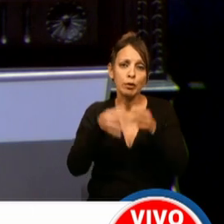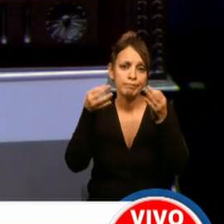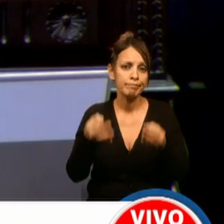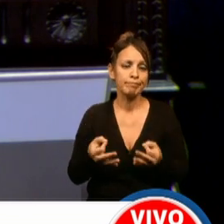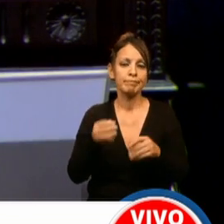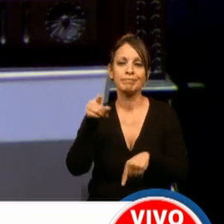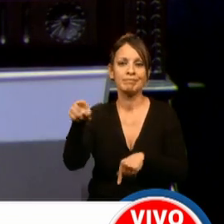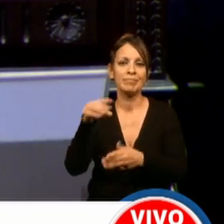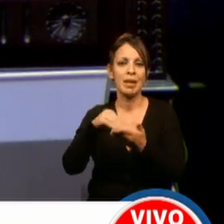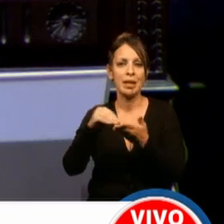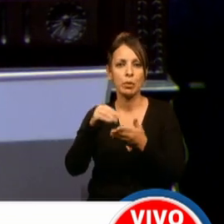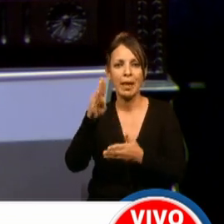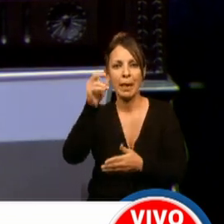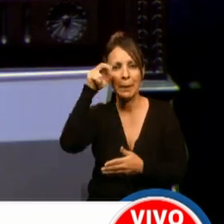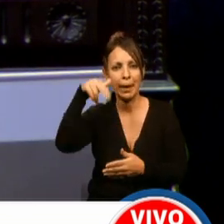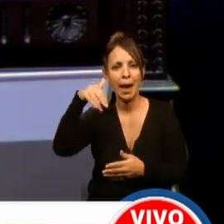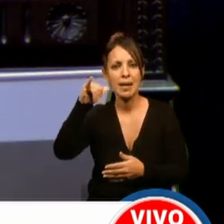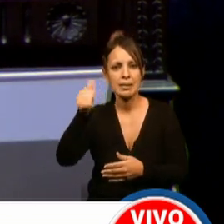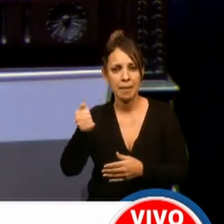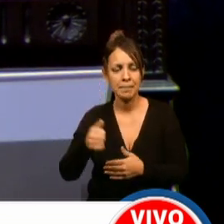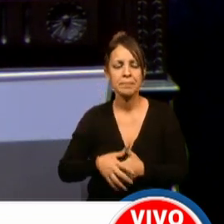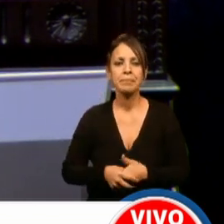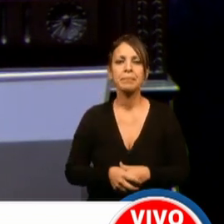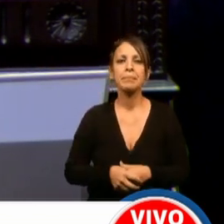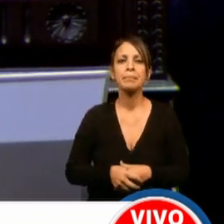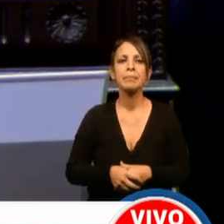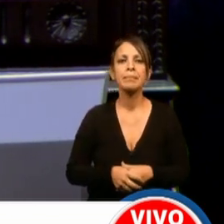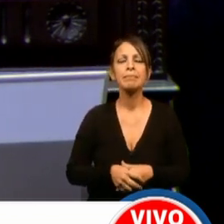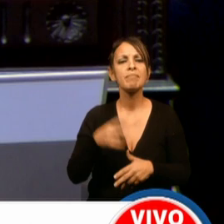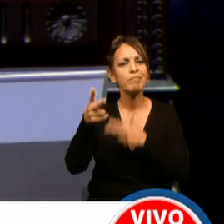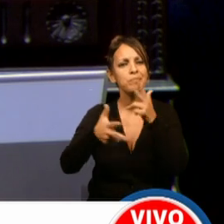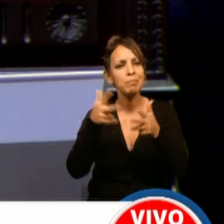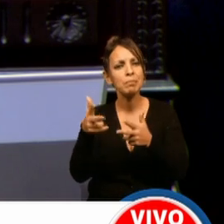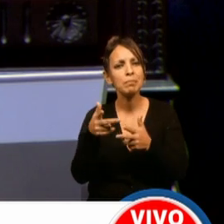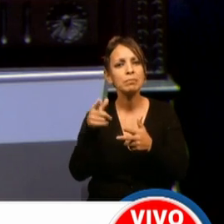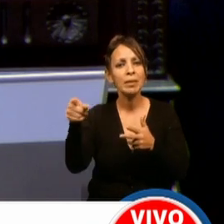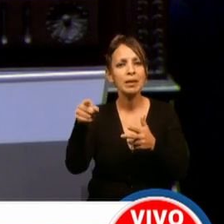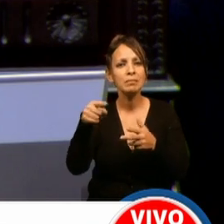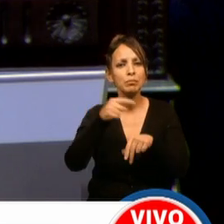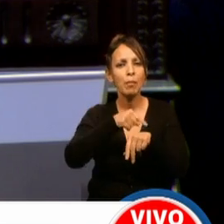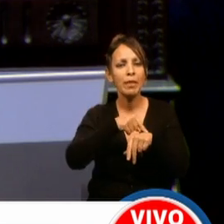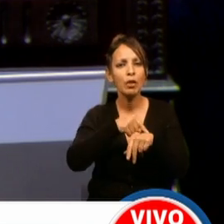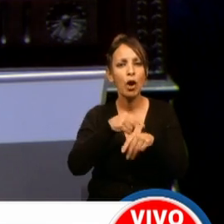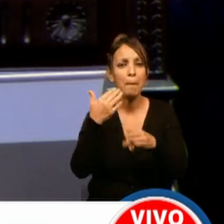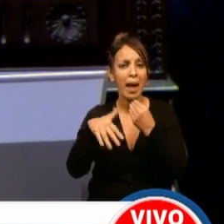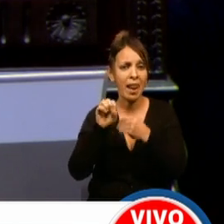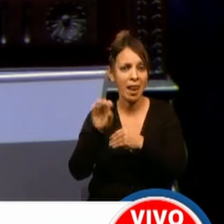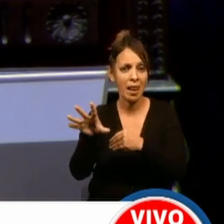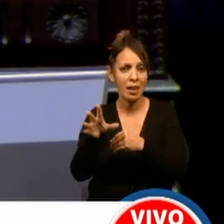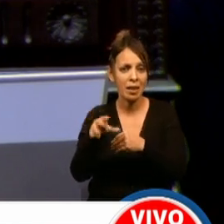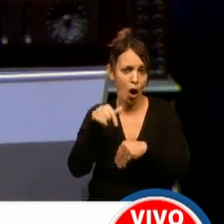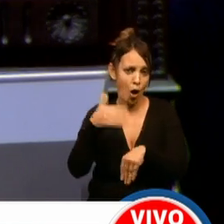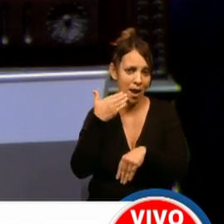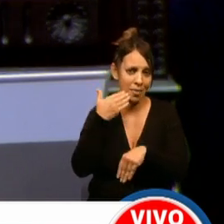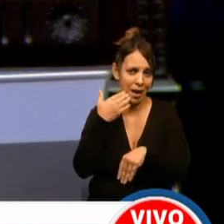la diputada vernaza principalmente cuando hizo lectura del mail que recibió hace